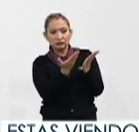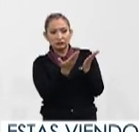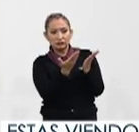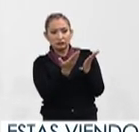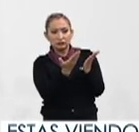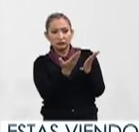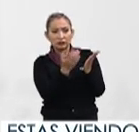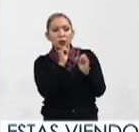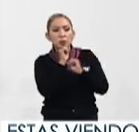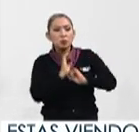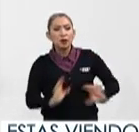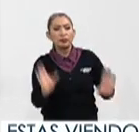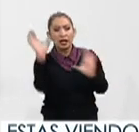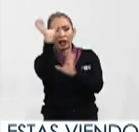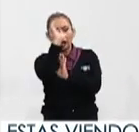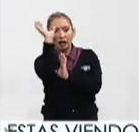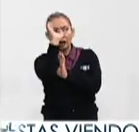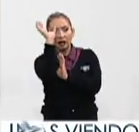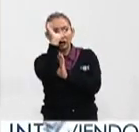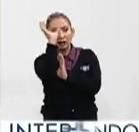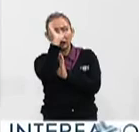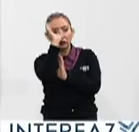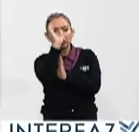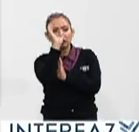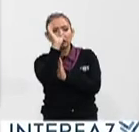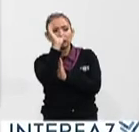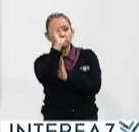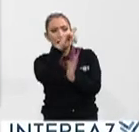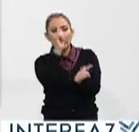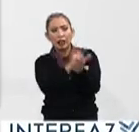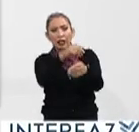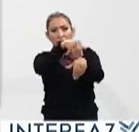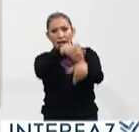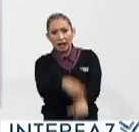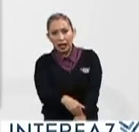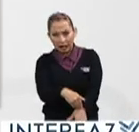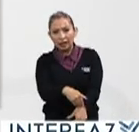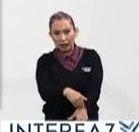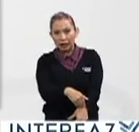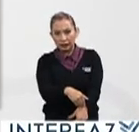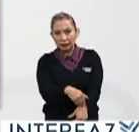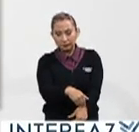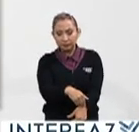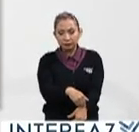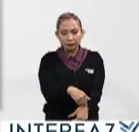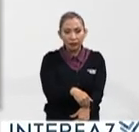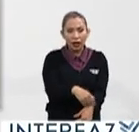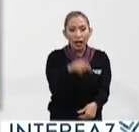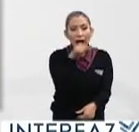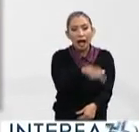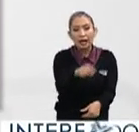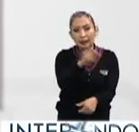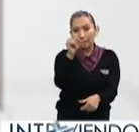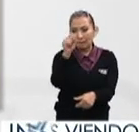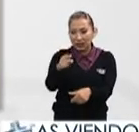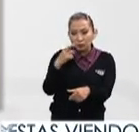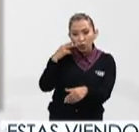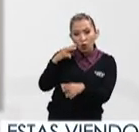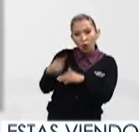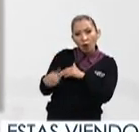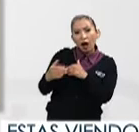Promoting a Culture of Lawfulness, ¿no? Sí, la promoción de la cultura de la legalidad en el marco de